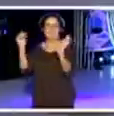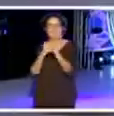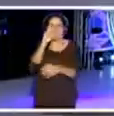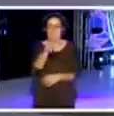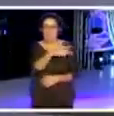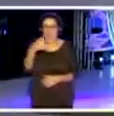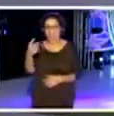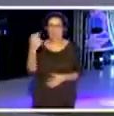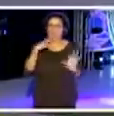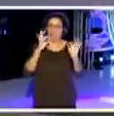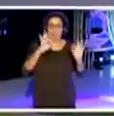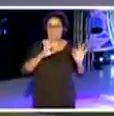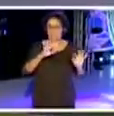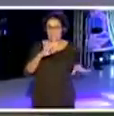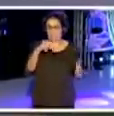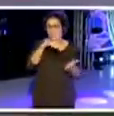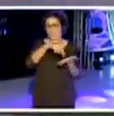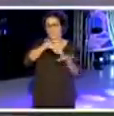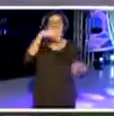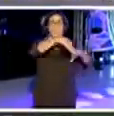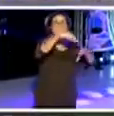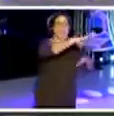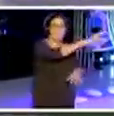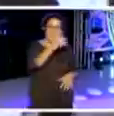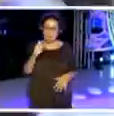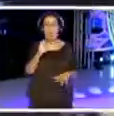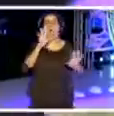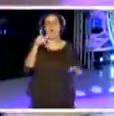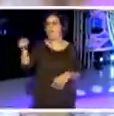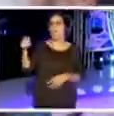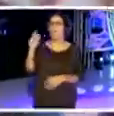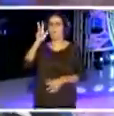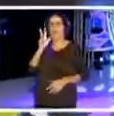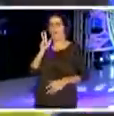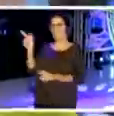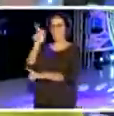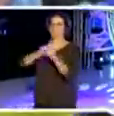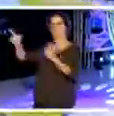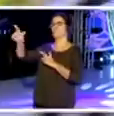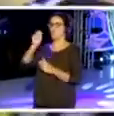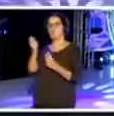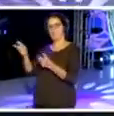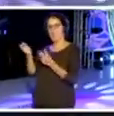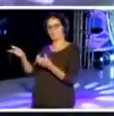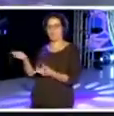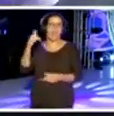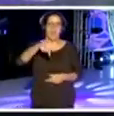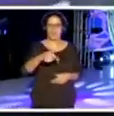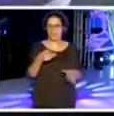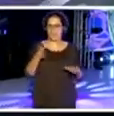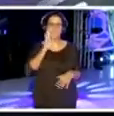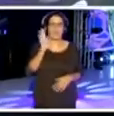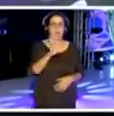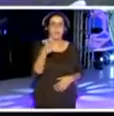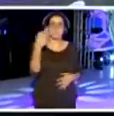y estafas. Y en viaje lujoso lo gastar. Aquí quien defrauda, que a la